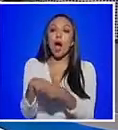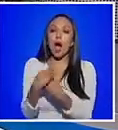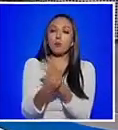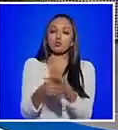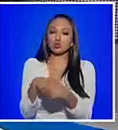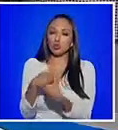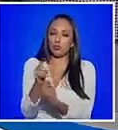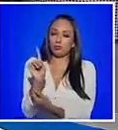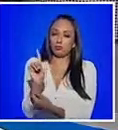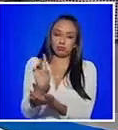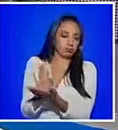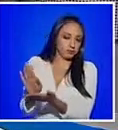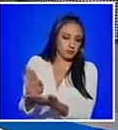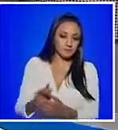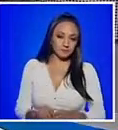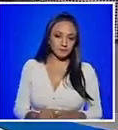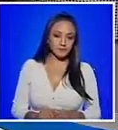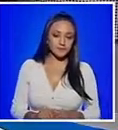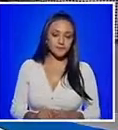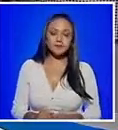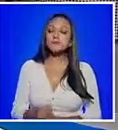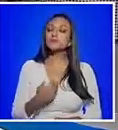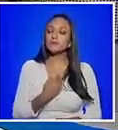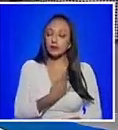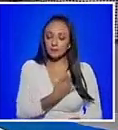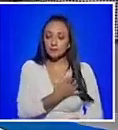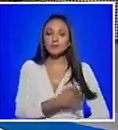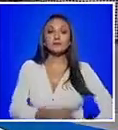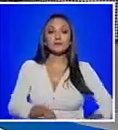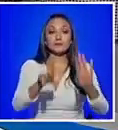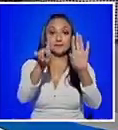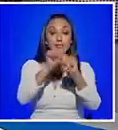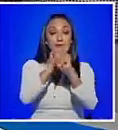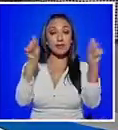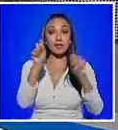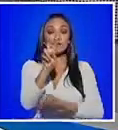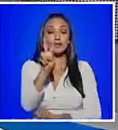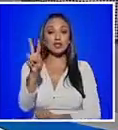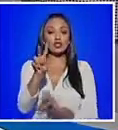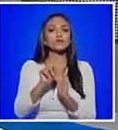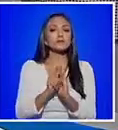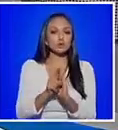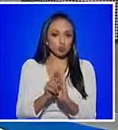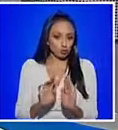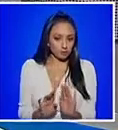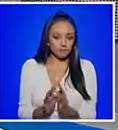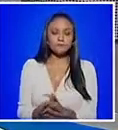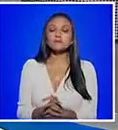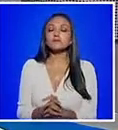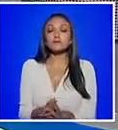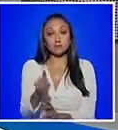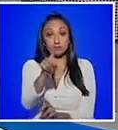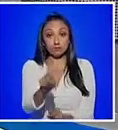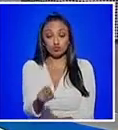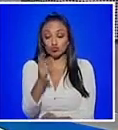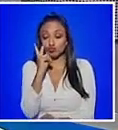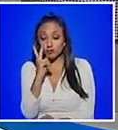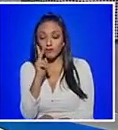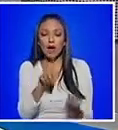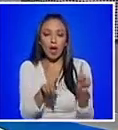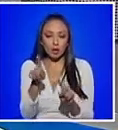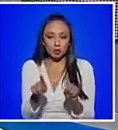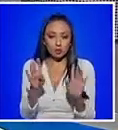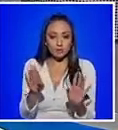de algunos comerciantes. Son las 6 de la mañana con 22 minutos y hablando también de temas escolares, donde usted puede encontrar variedad. Todos